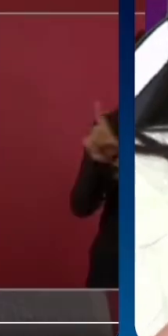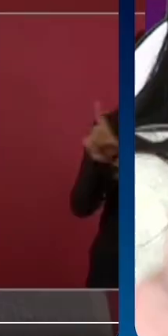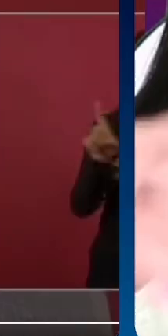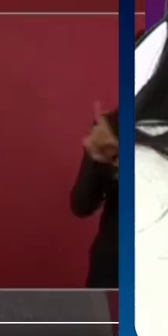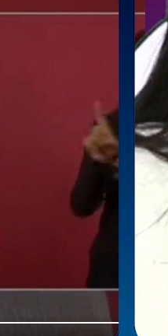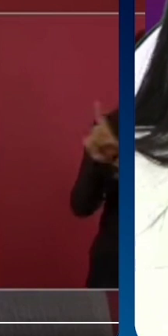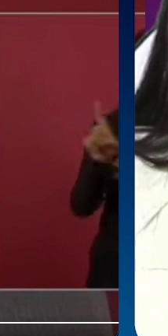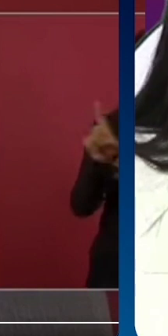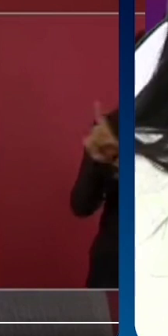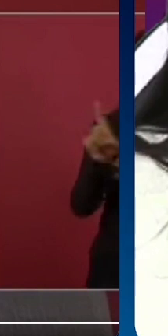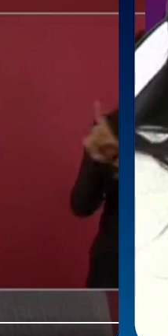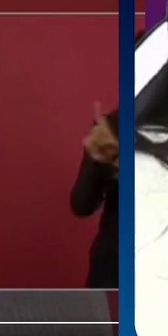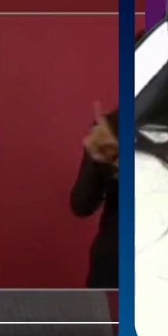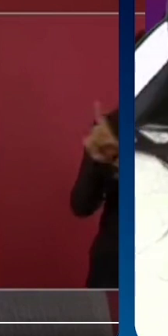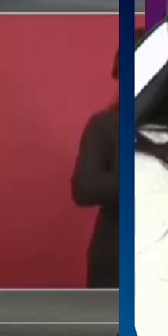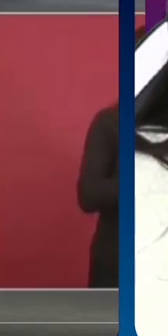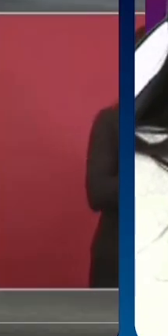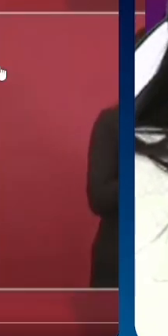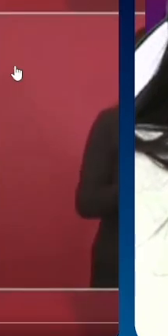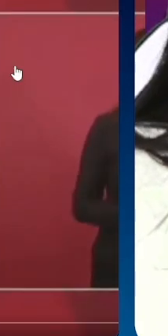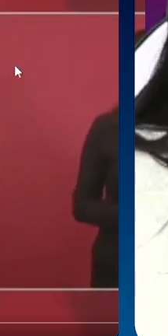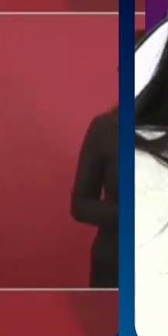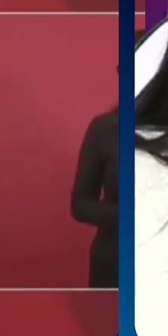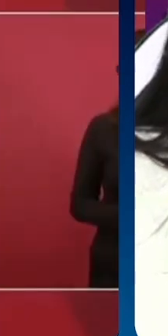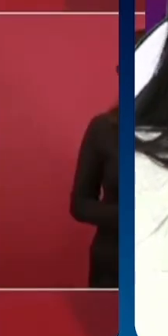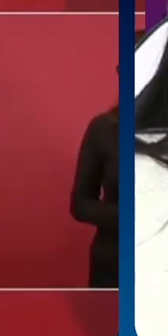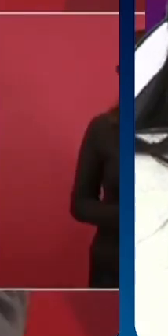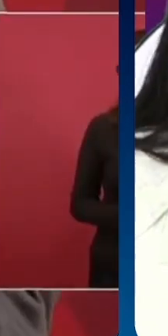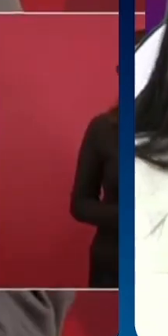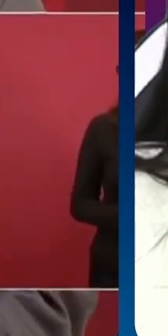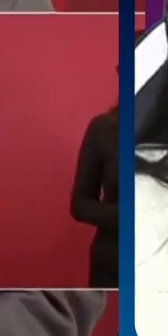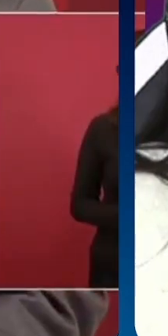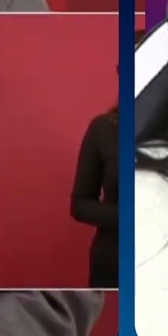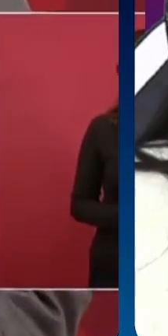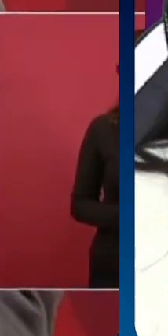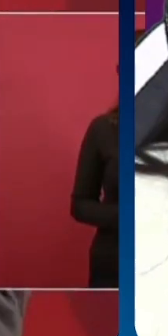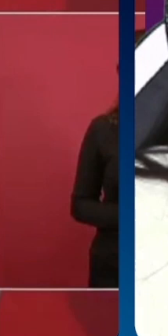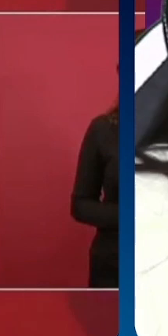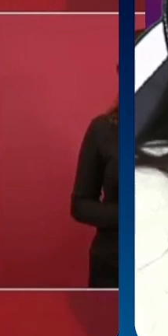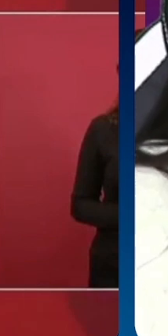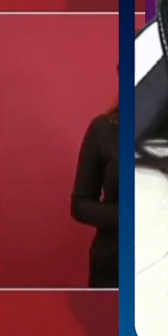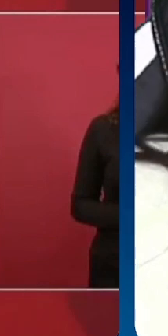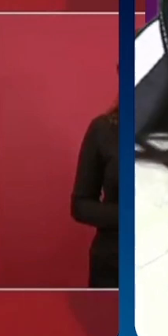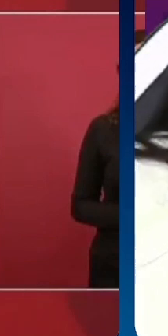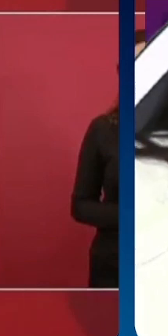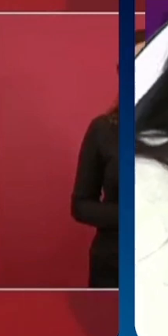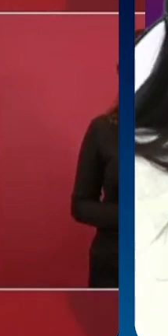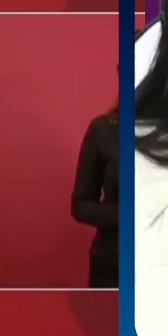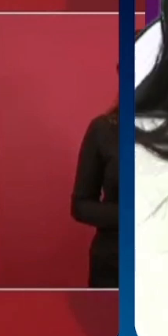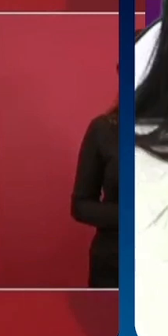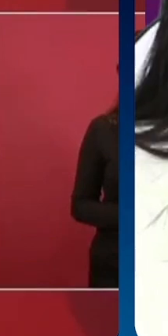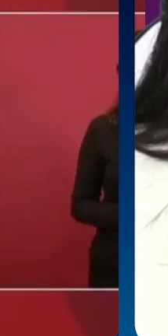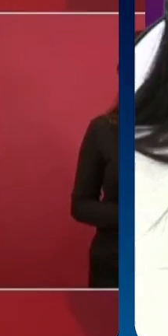es cierto, bueno, pues México ha tomado buenas decisiones, la realidad es que no se trata solamente de México, sino que se trata de hacer un bloque de